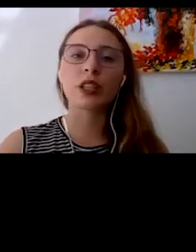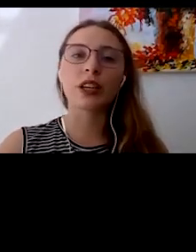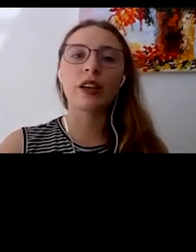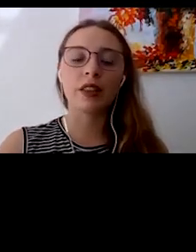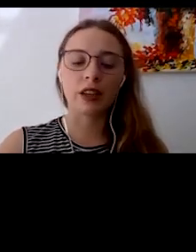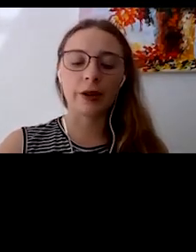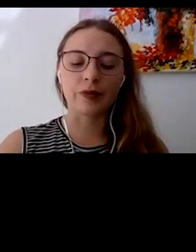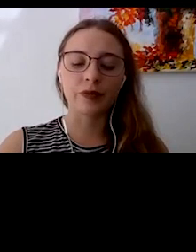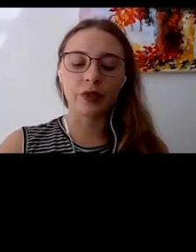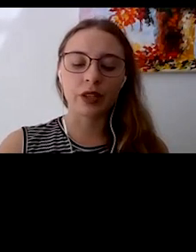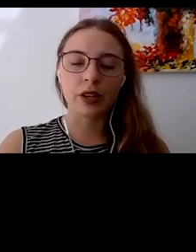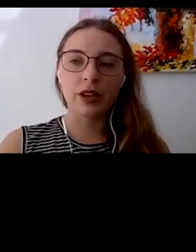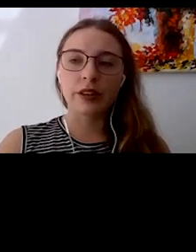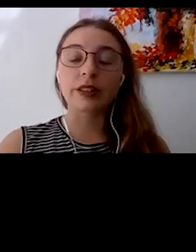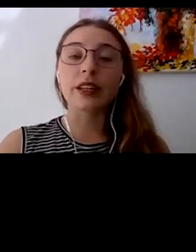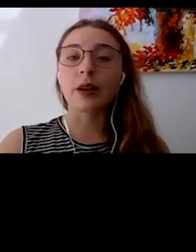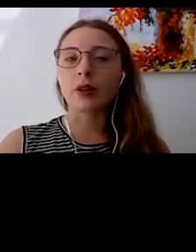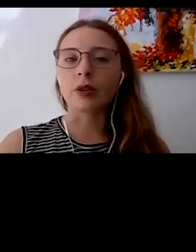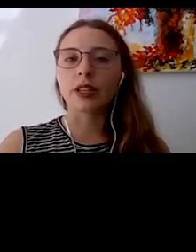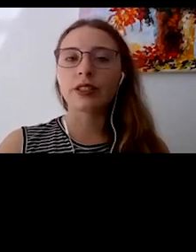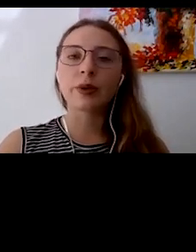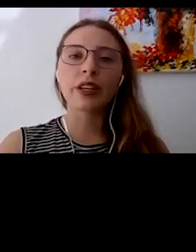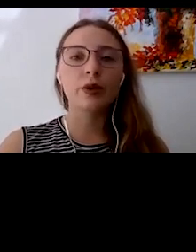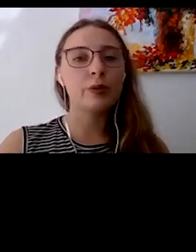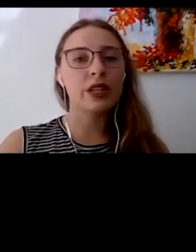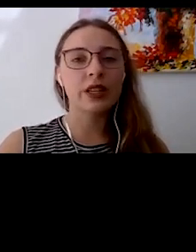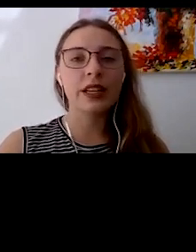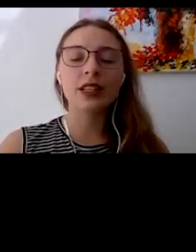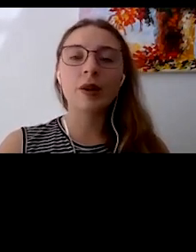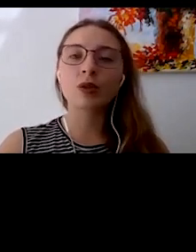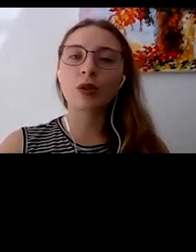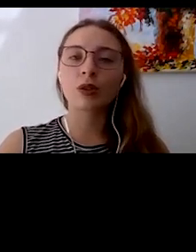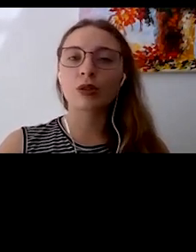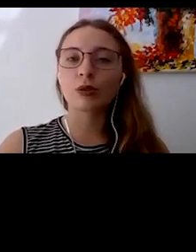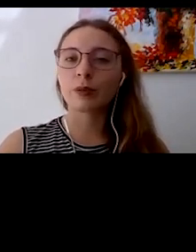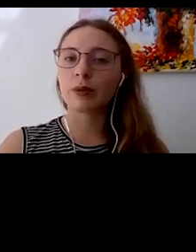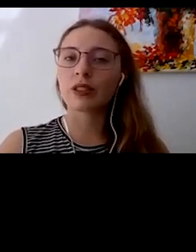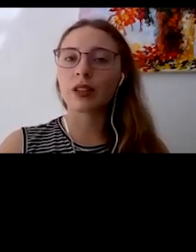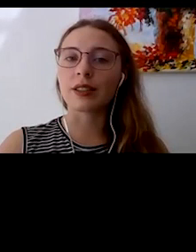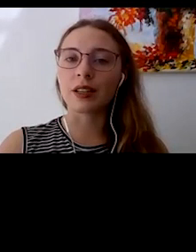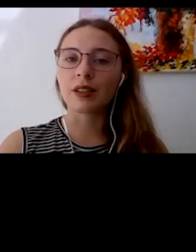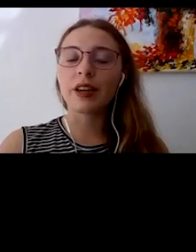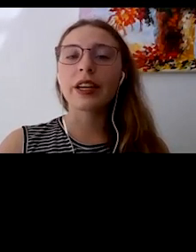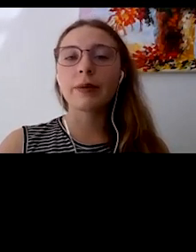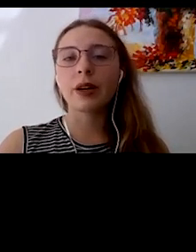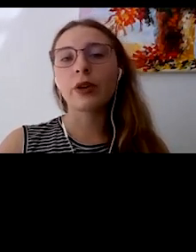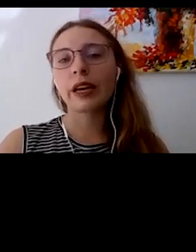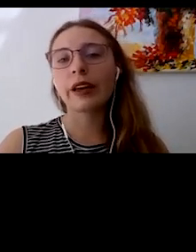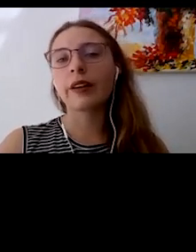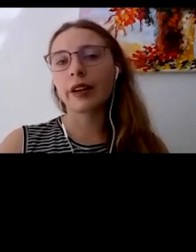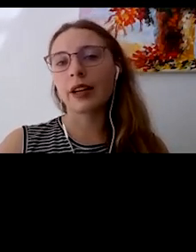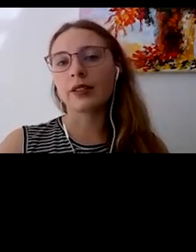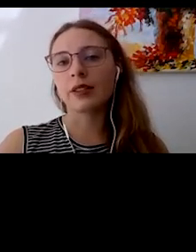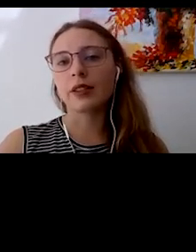su política de teletrabajo. ¿Qué se puede, qué no se puede hacer y qué trabajos son o no son susceptibles de realizarse y bajo